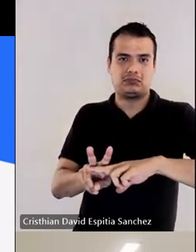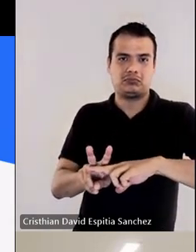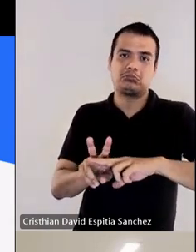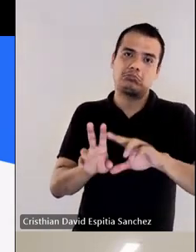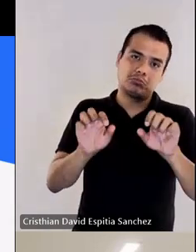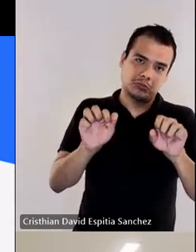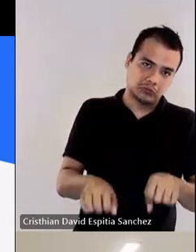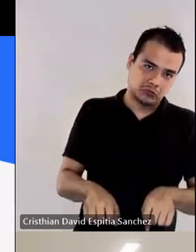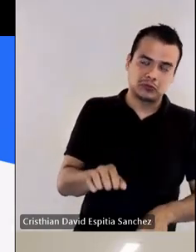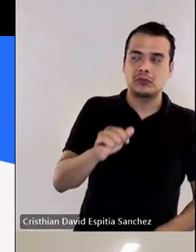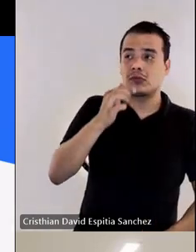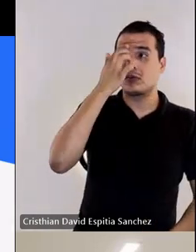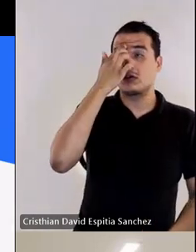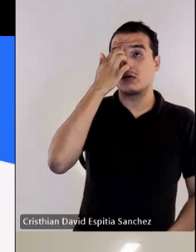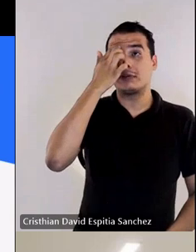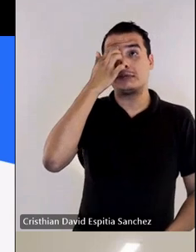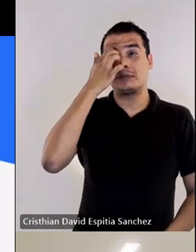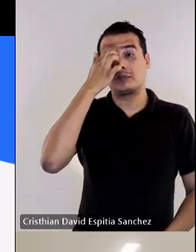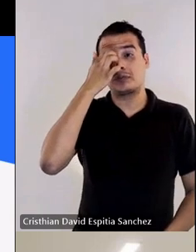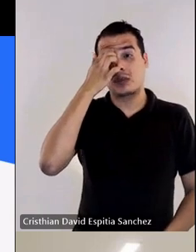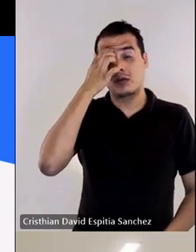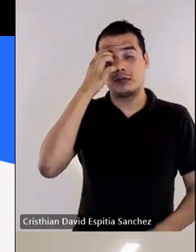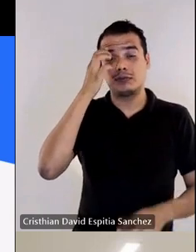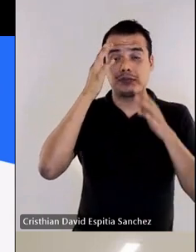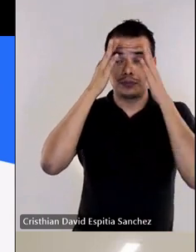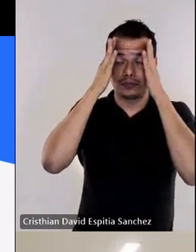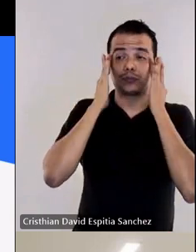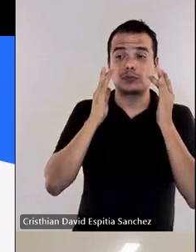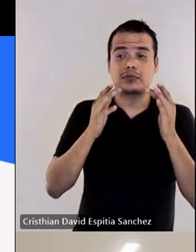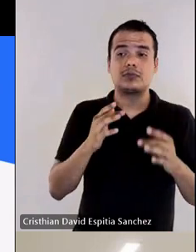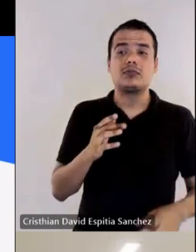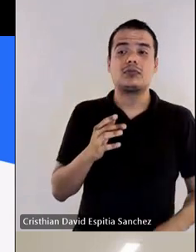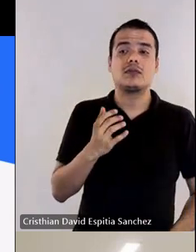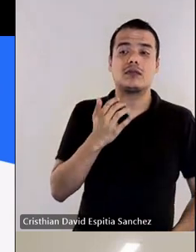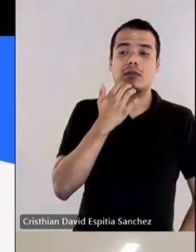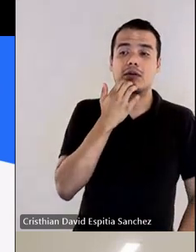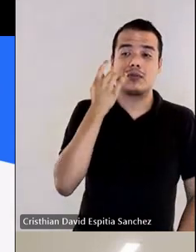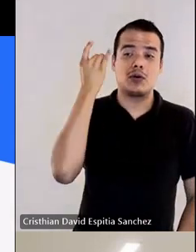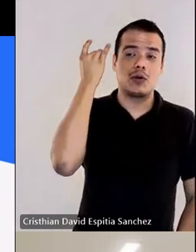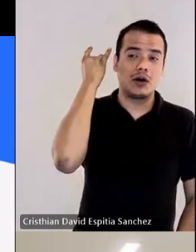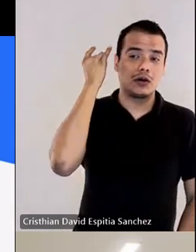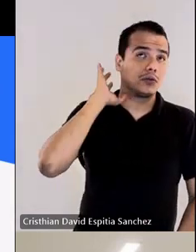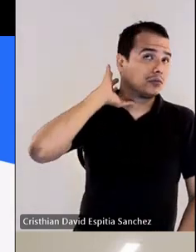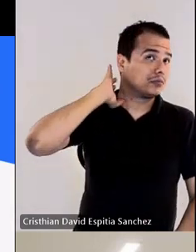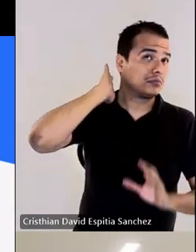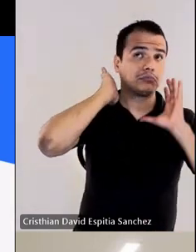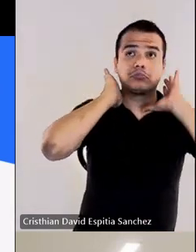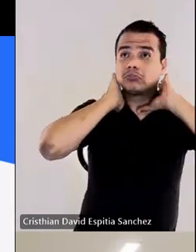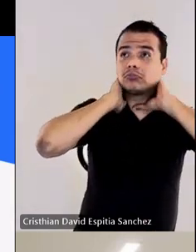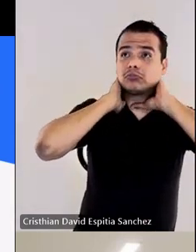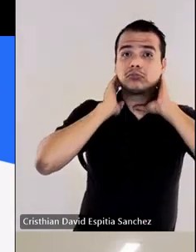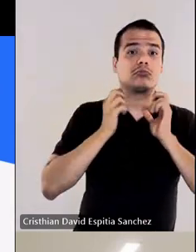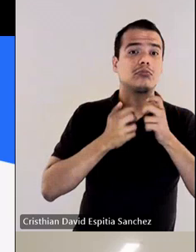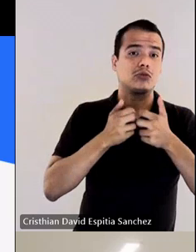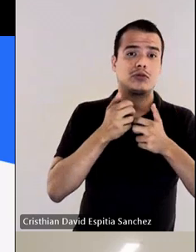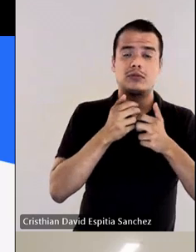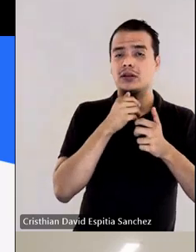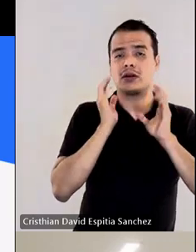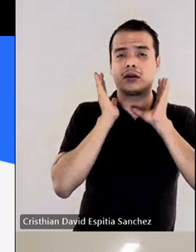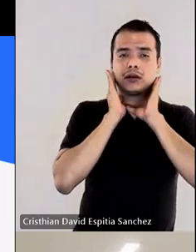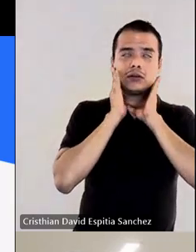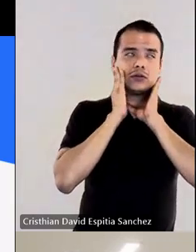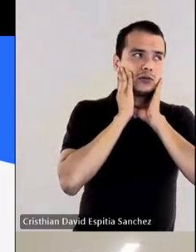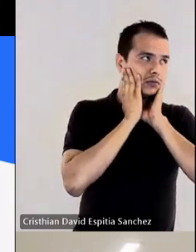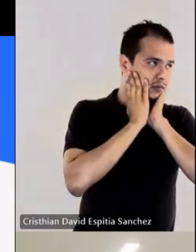de que voltear la cabeza de la víctima hacia un lado si no se sospecha de lesión de cuello y si no se recupera más o menos